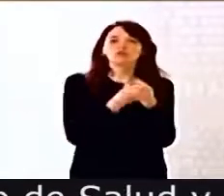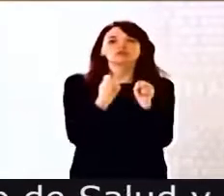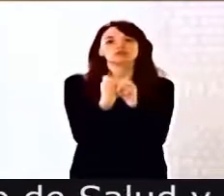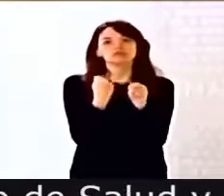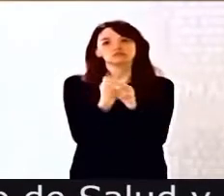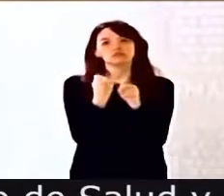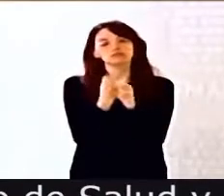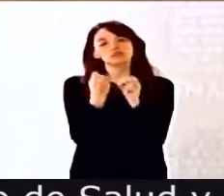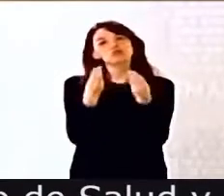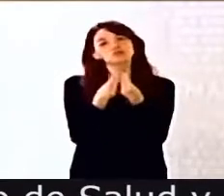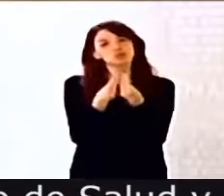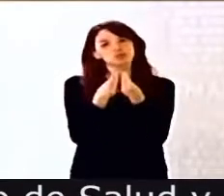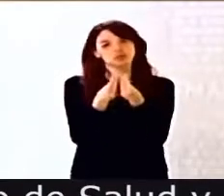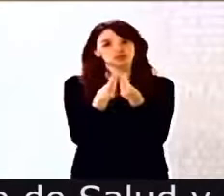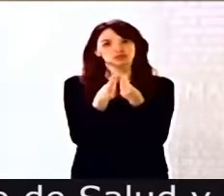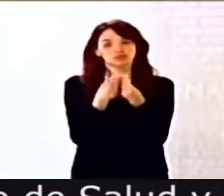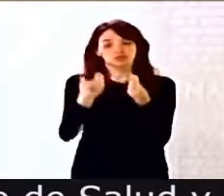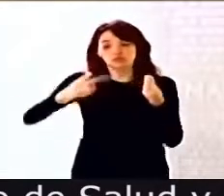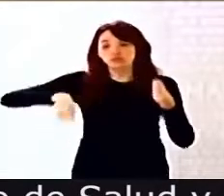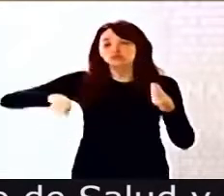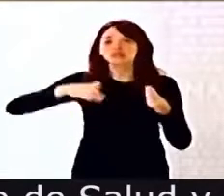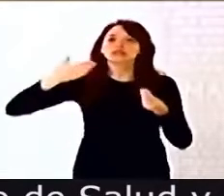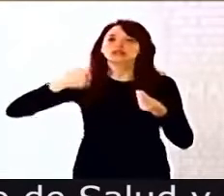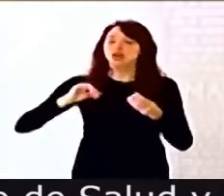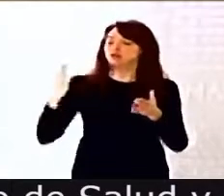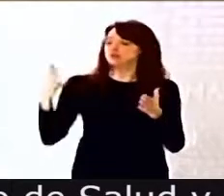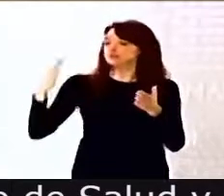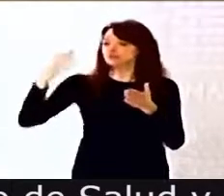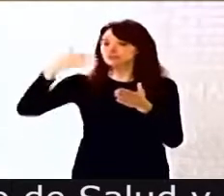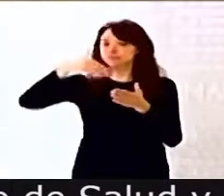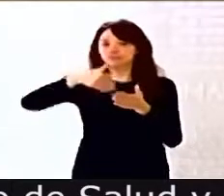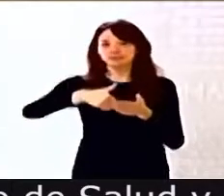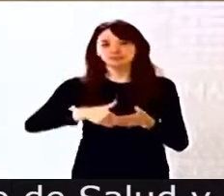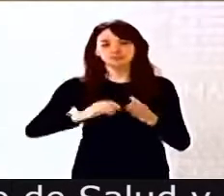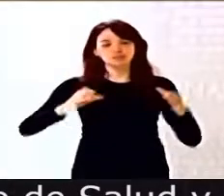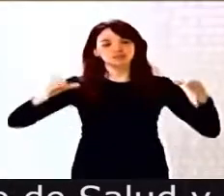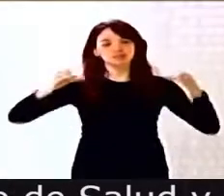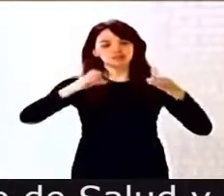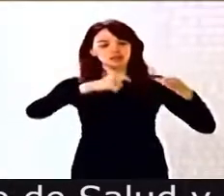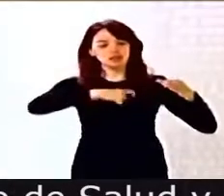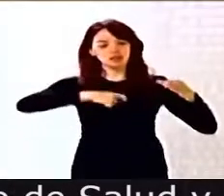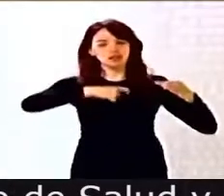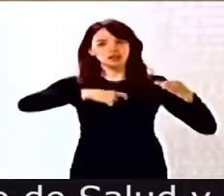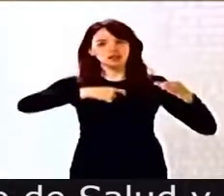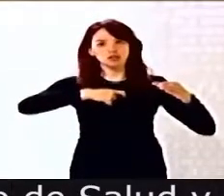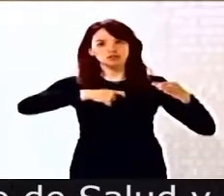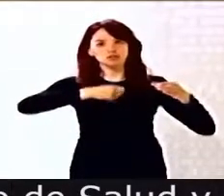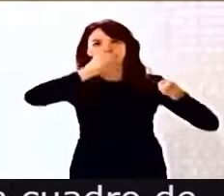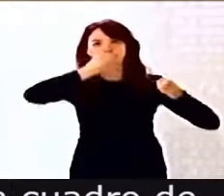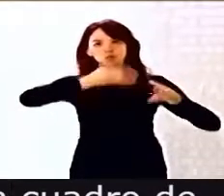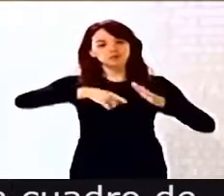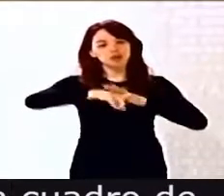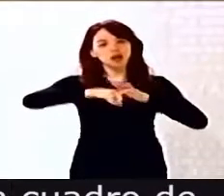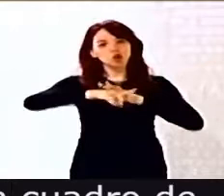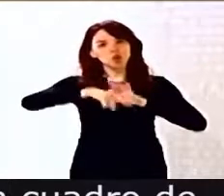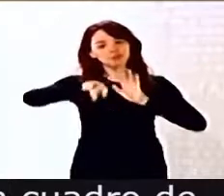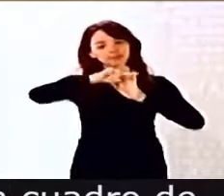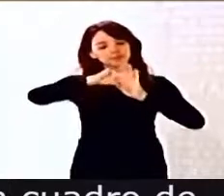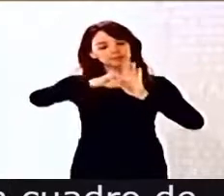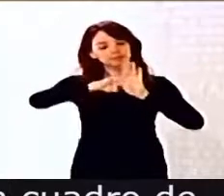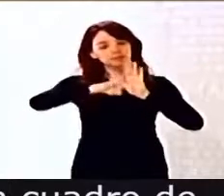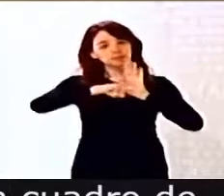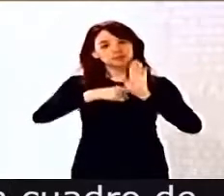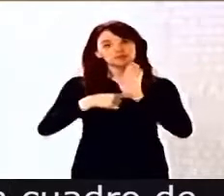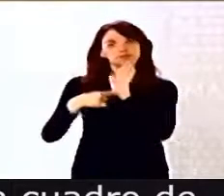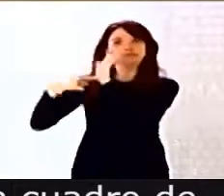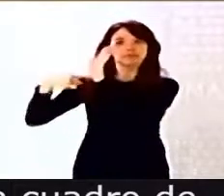Juntos hemos construido en este tiempo un cuadro de mando de indicadores que ha permitido demostrarle al Ministerio de